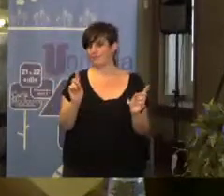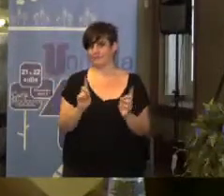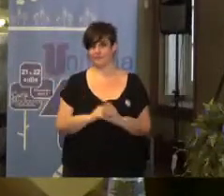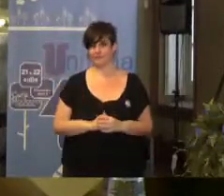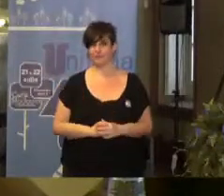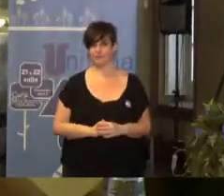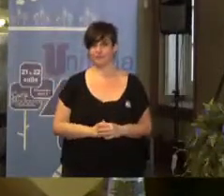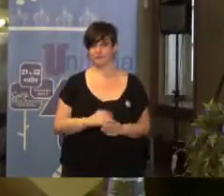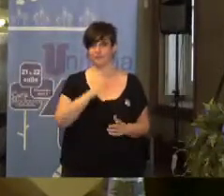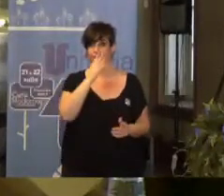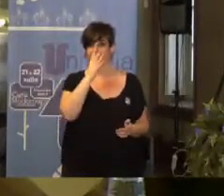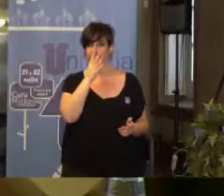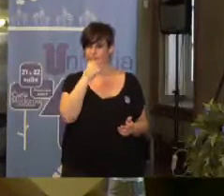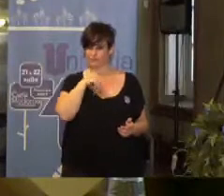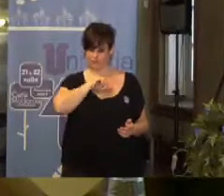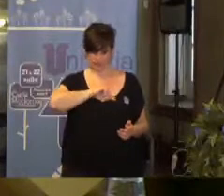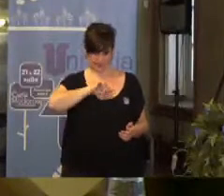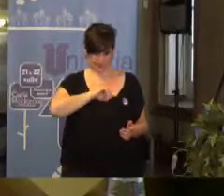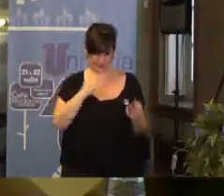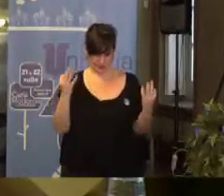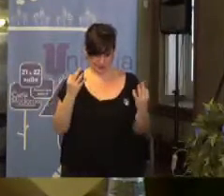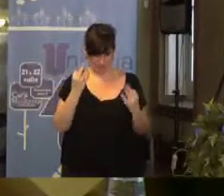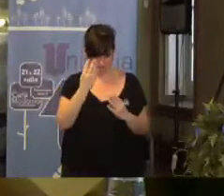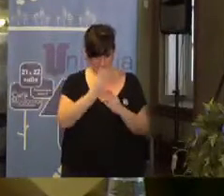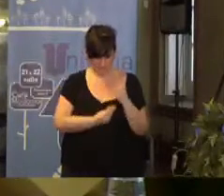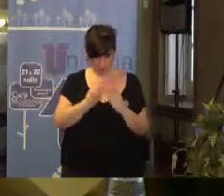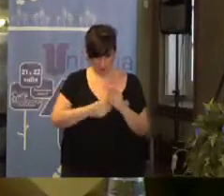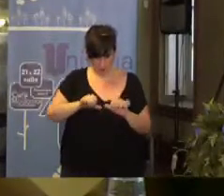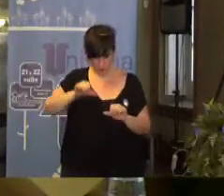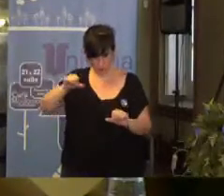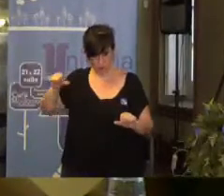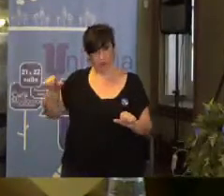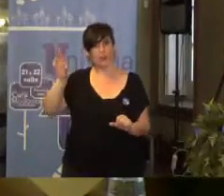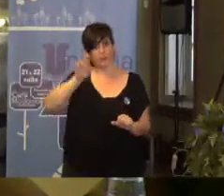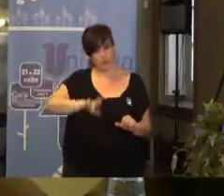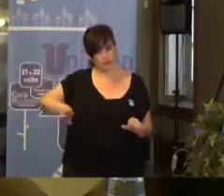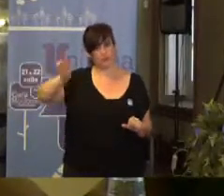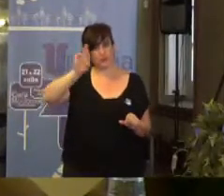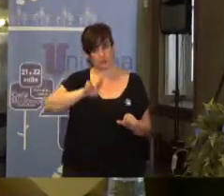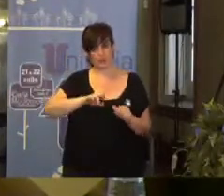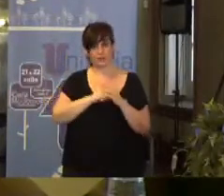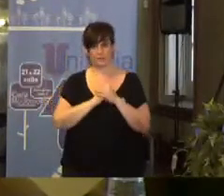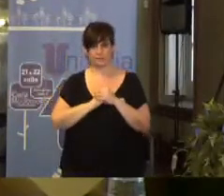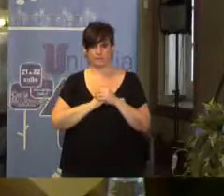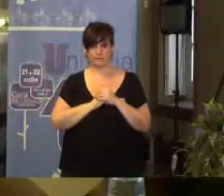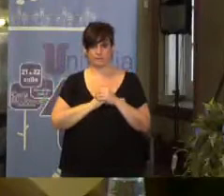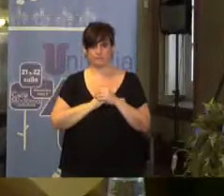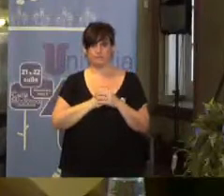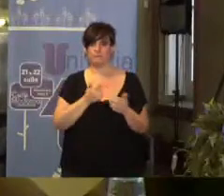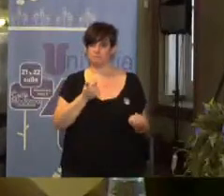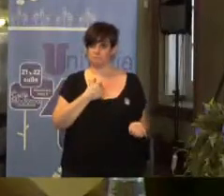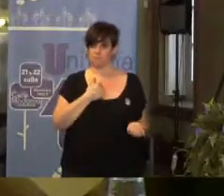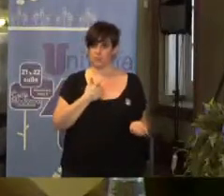sensación que se están repetindo moitos erros, non? E tamén fun, e sigo